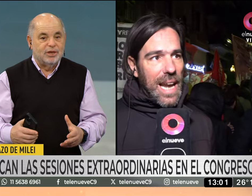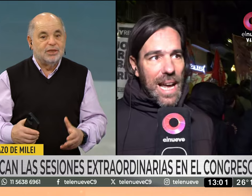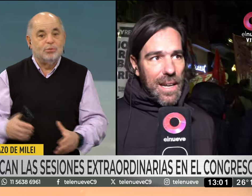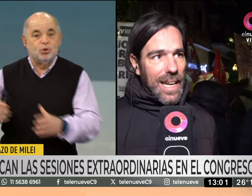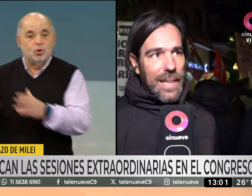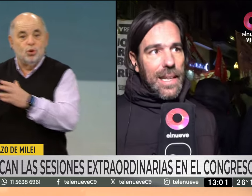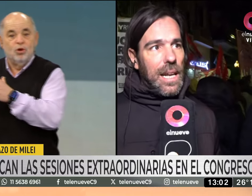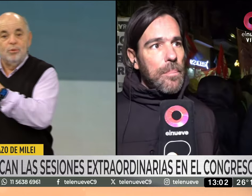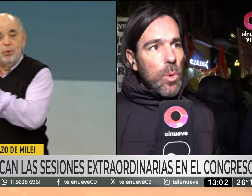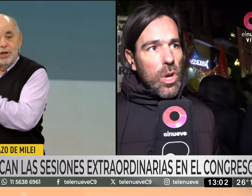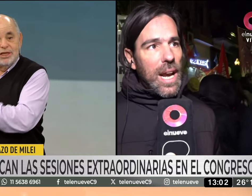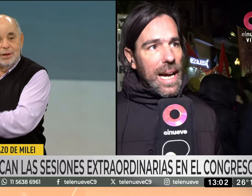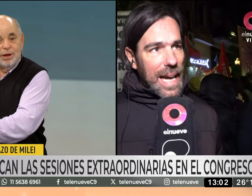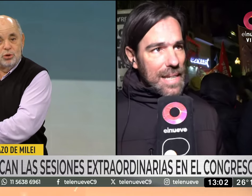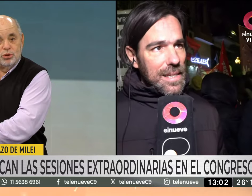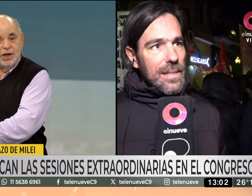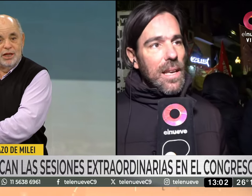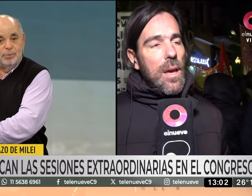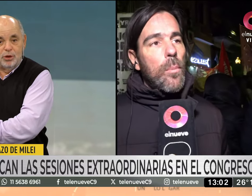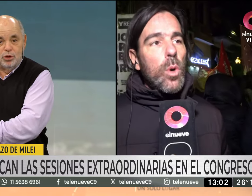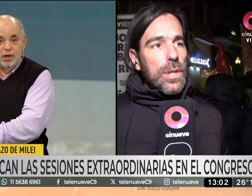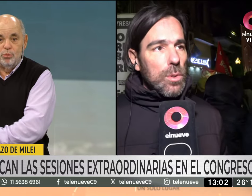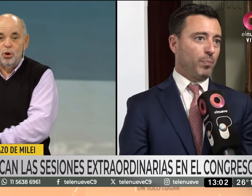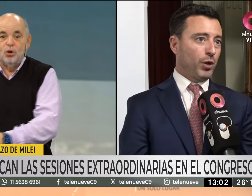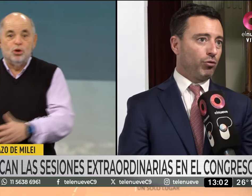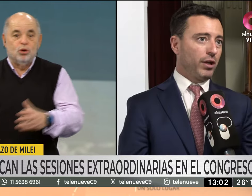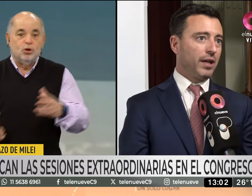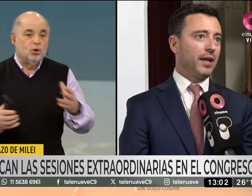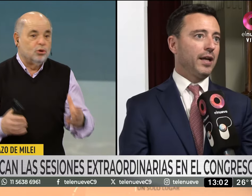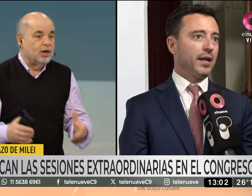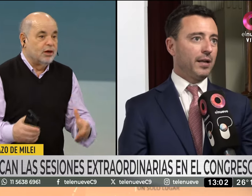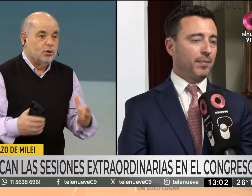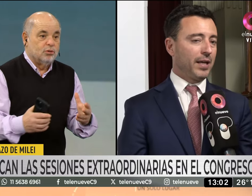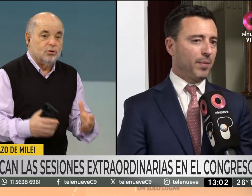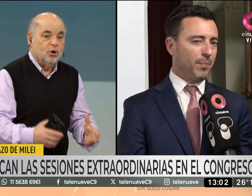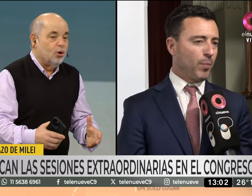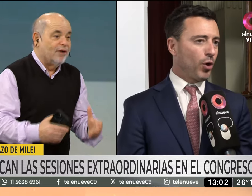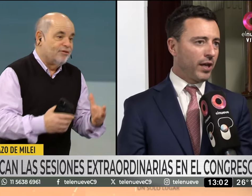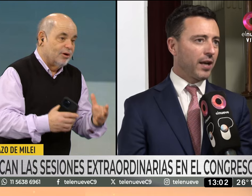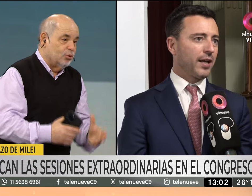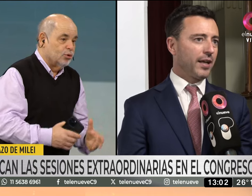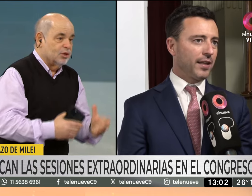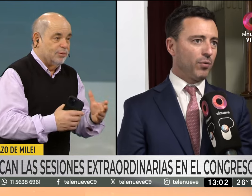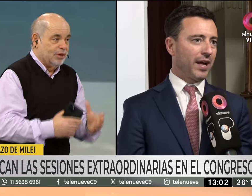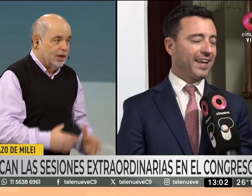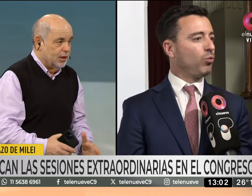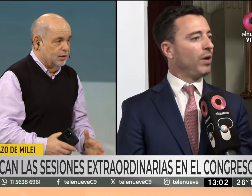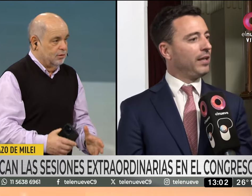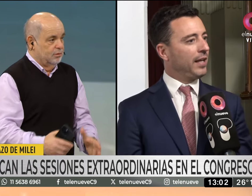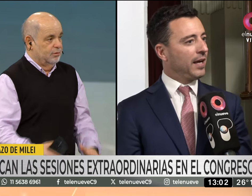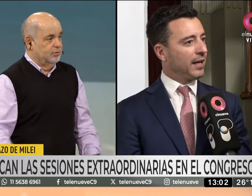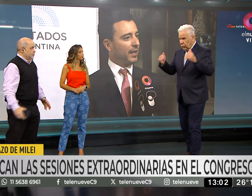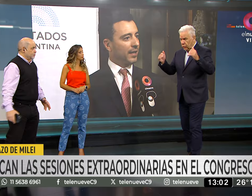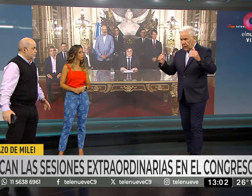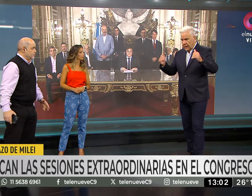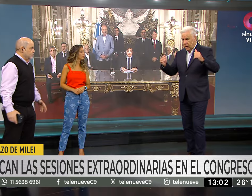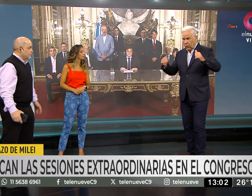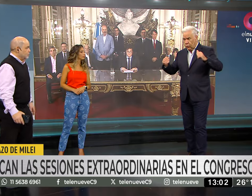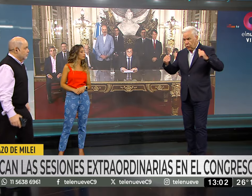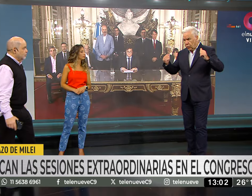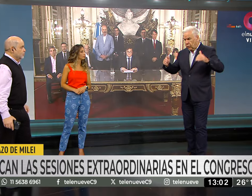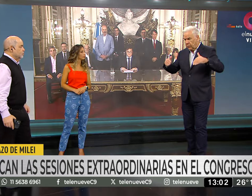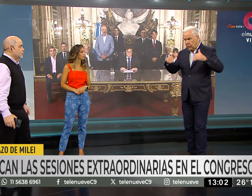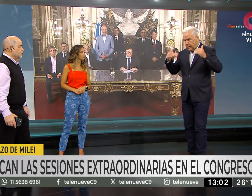mayormente votó porque estaba en contra del peronismo no no a favor con todo el derecho del mundo entonces